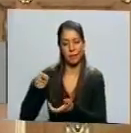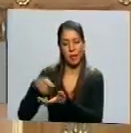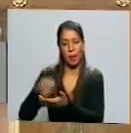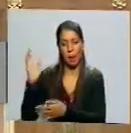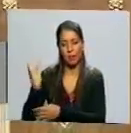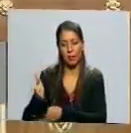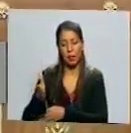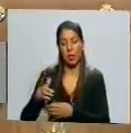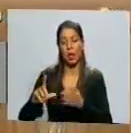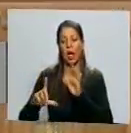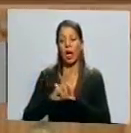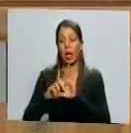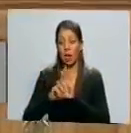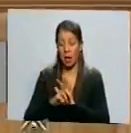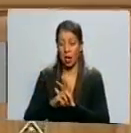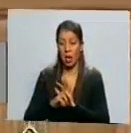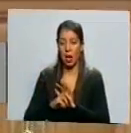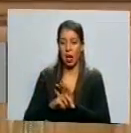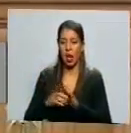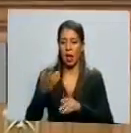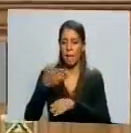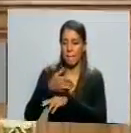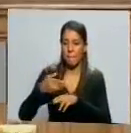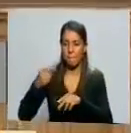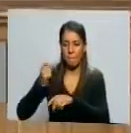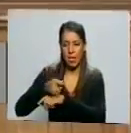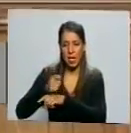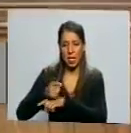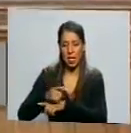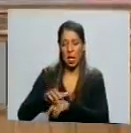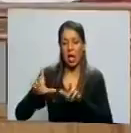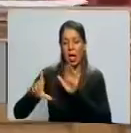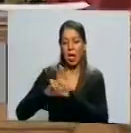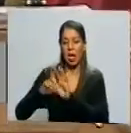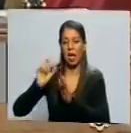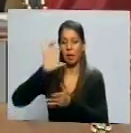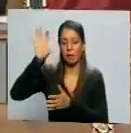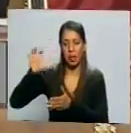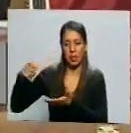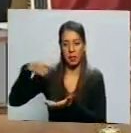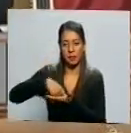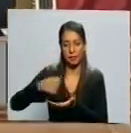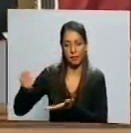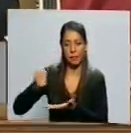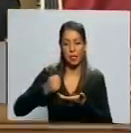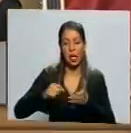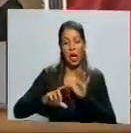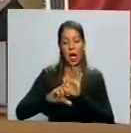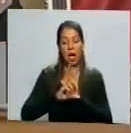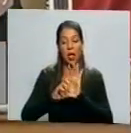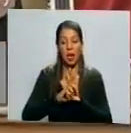punitiva, la ley del arco minero, la ley de inversiones extranjeras, la ley de los consejos